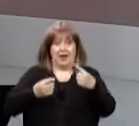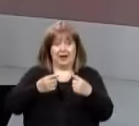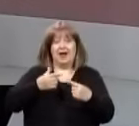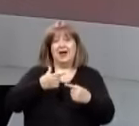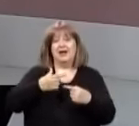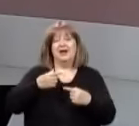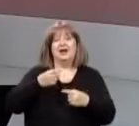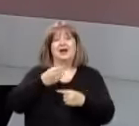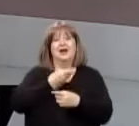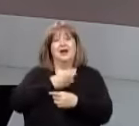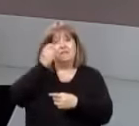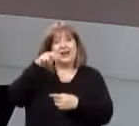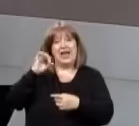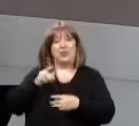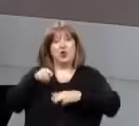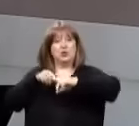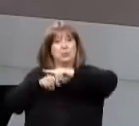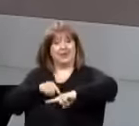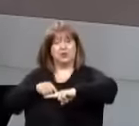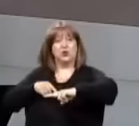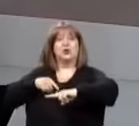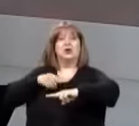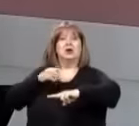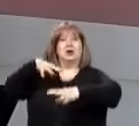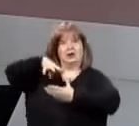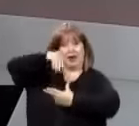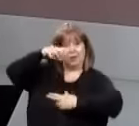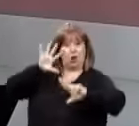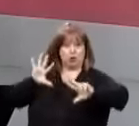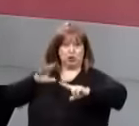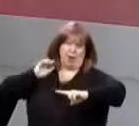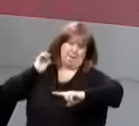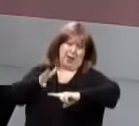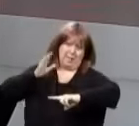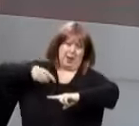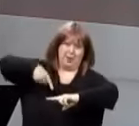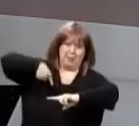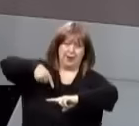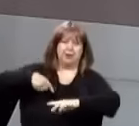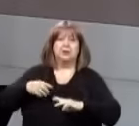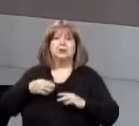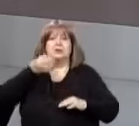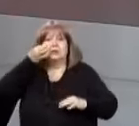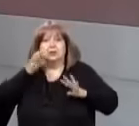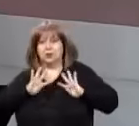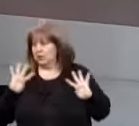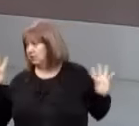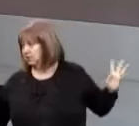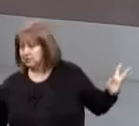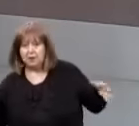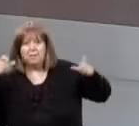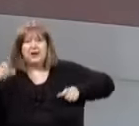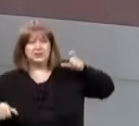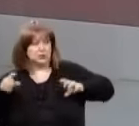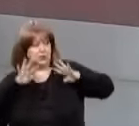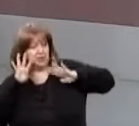muchísimas personas viendo la terrible golpiza que se estaba llevando adelante y nadie hizo nada. Sí. O sea, después fueron testigos oculares todos, y buenísimo, pero ¿qué pasó en el mientras